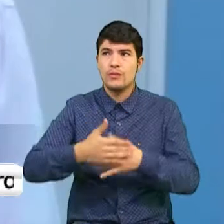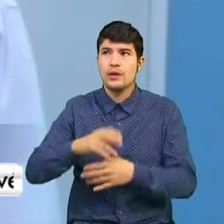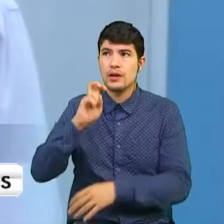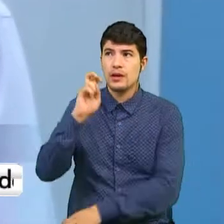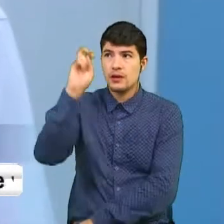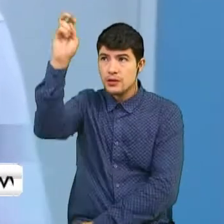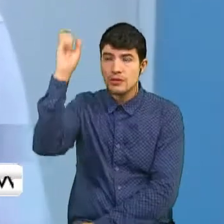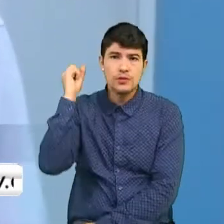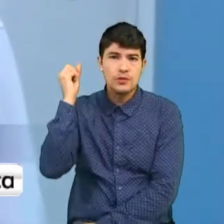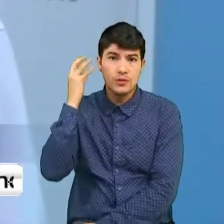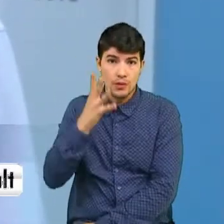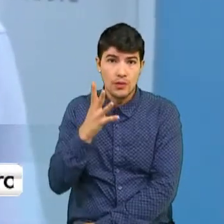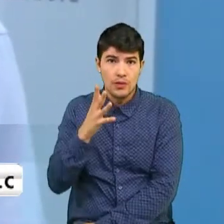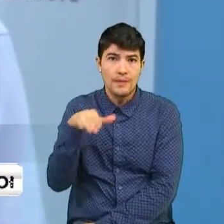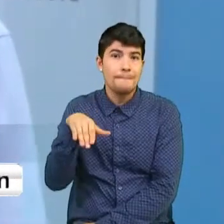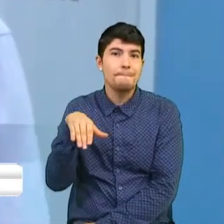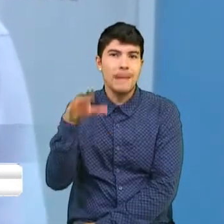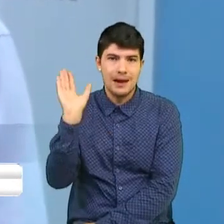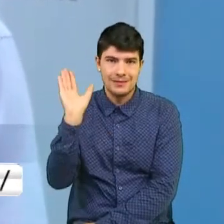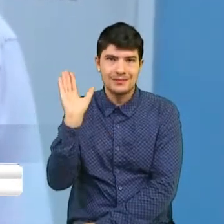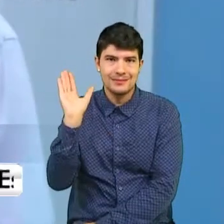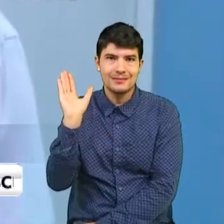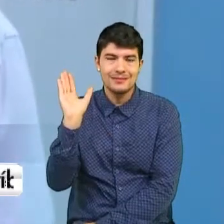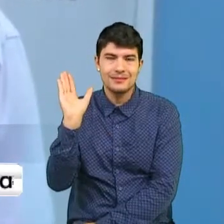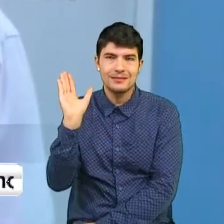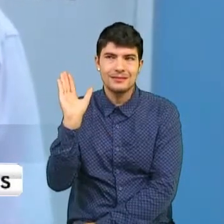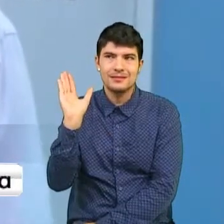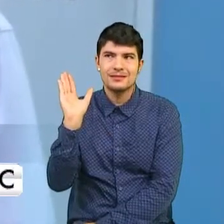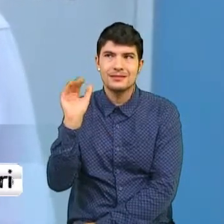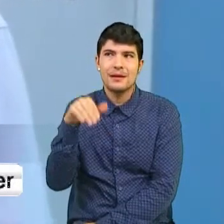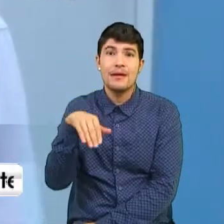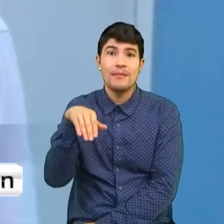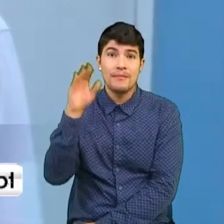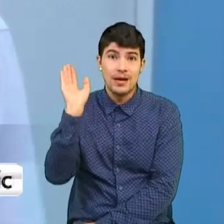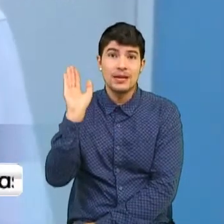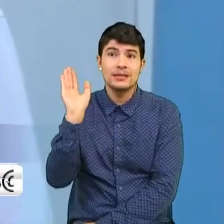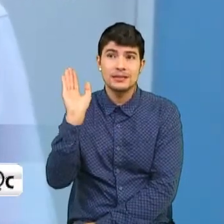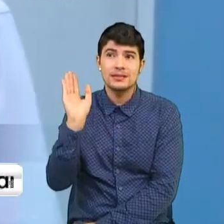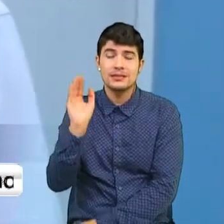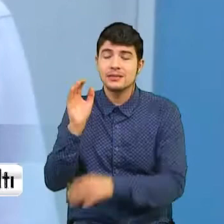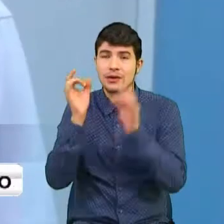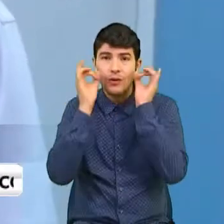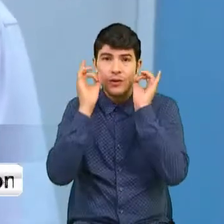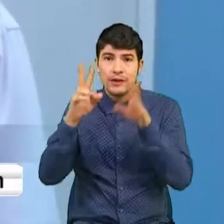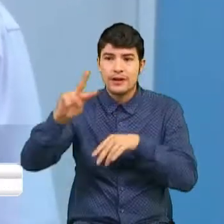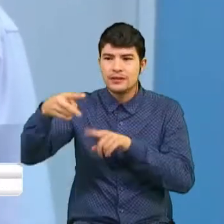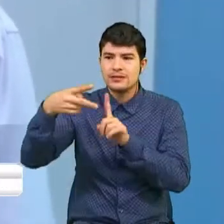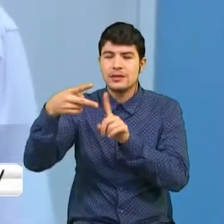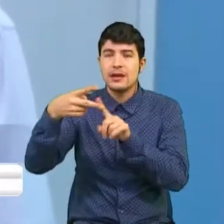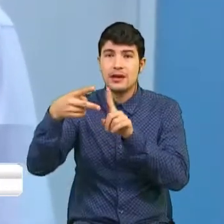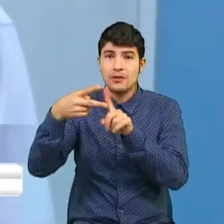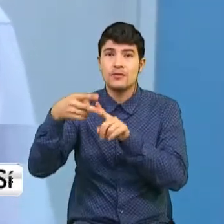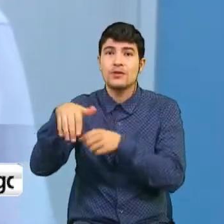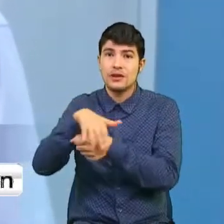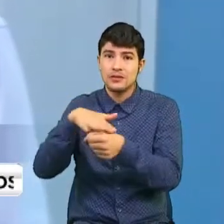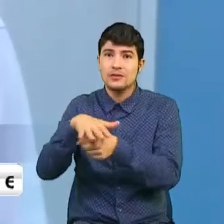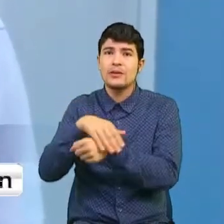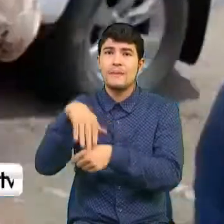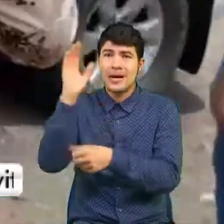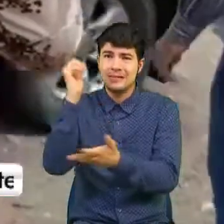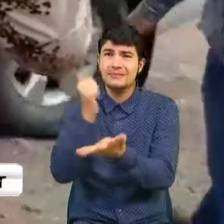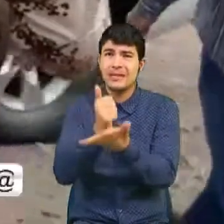santander el departamento está ocupando el deshonroso segundo lugar en esta situación